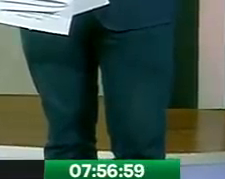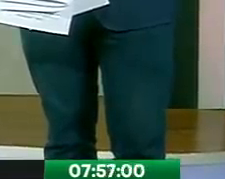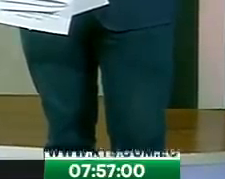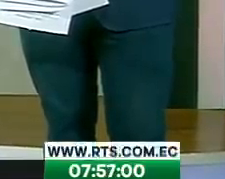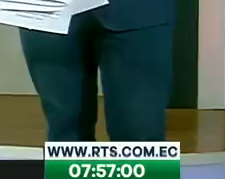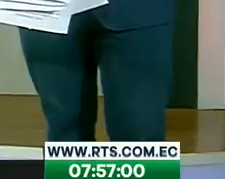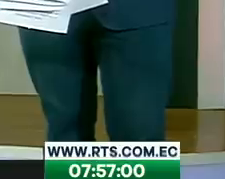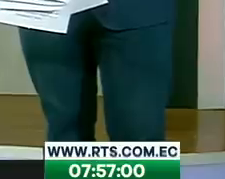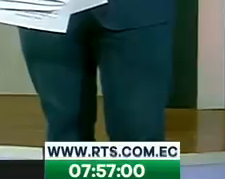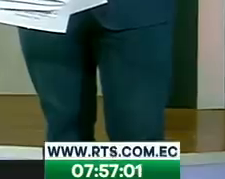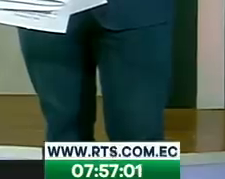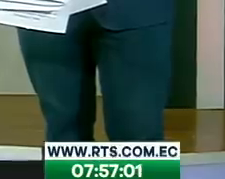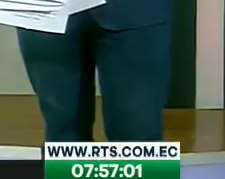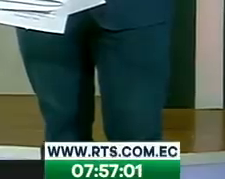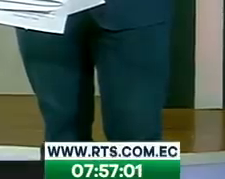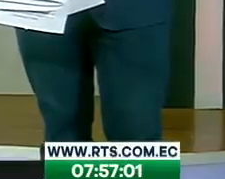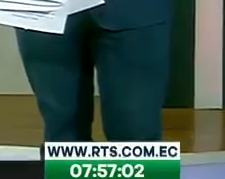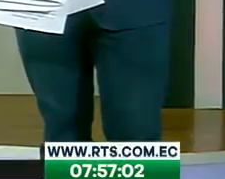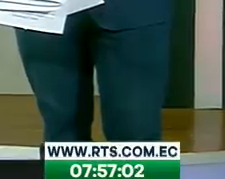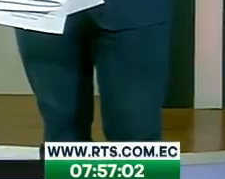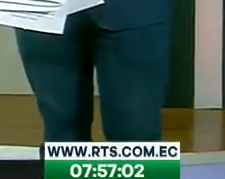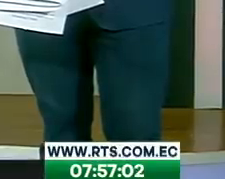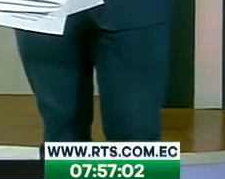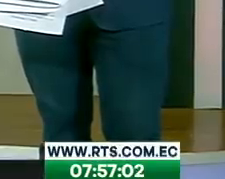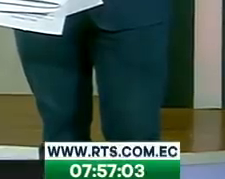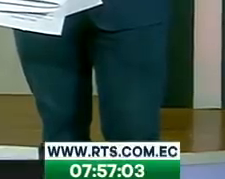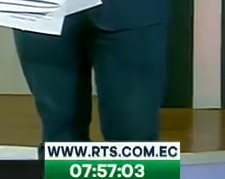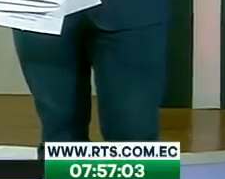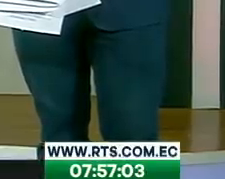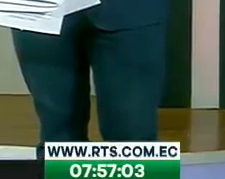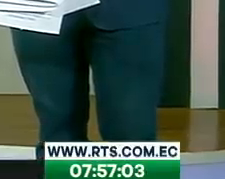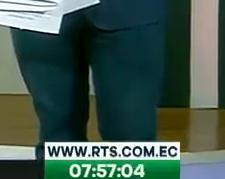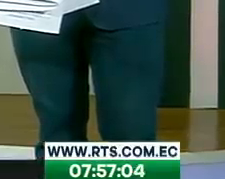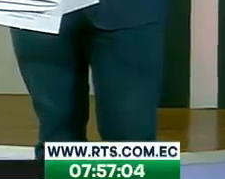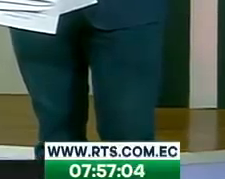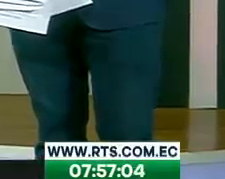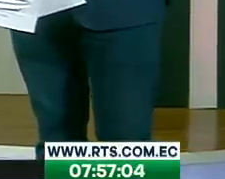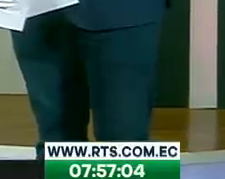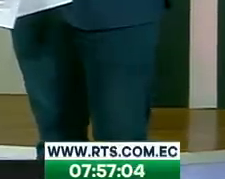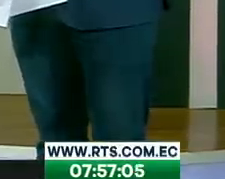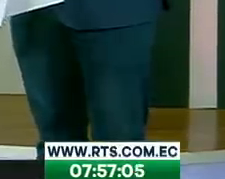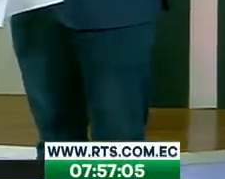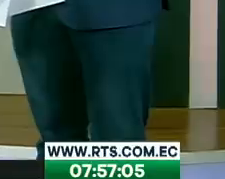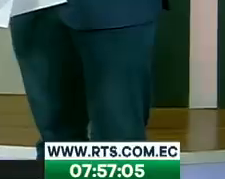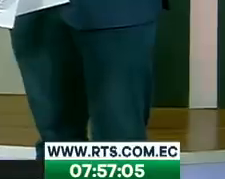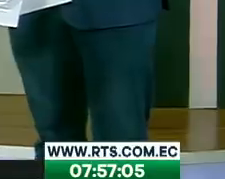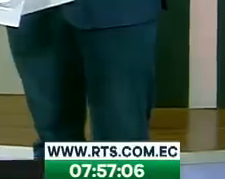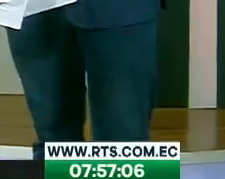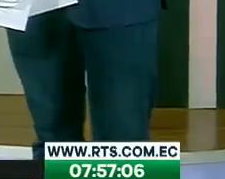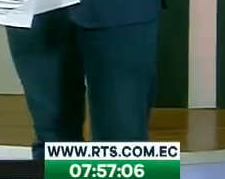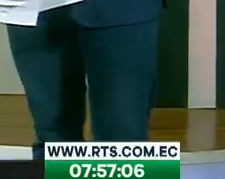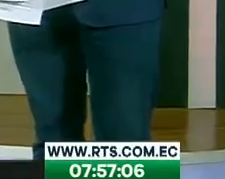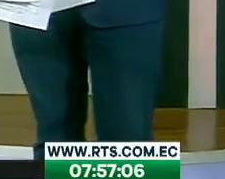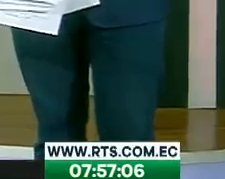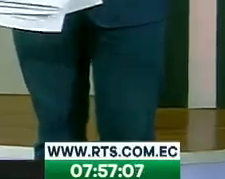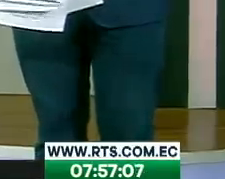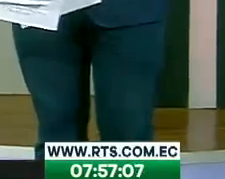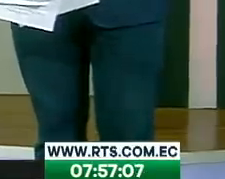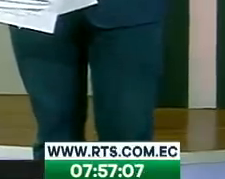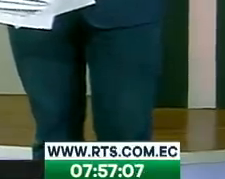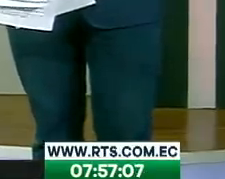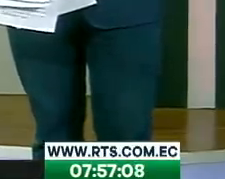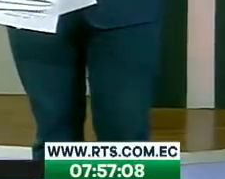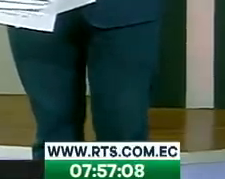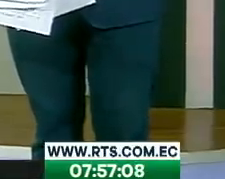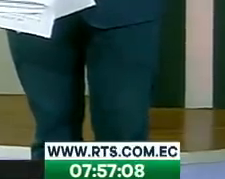650 el 0 98 77 0 39 61 sin lentes de